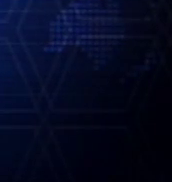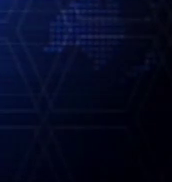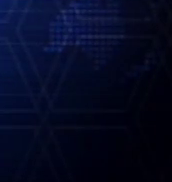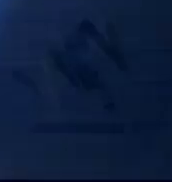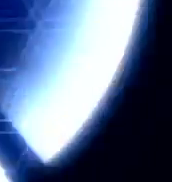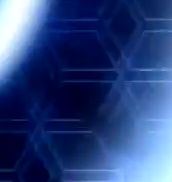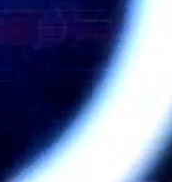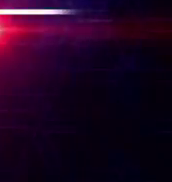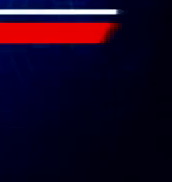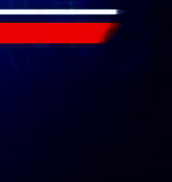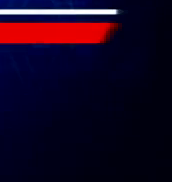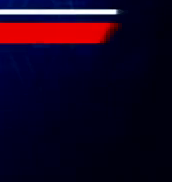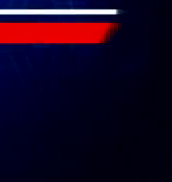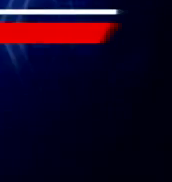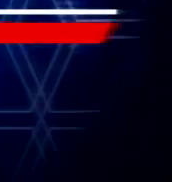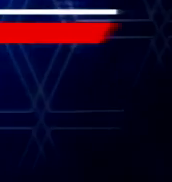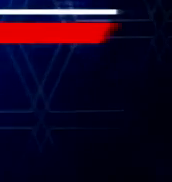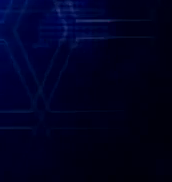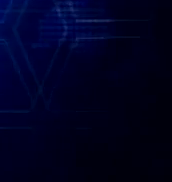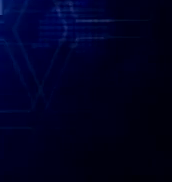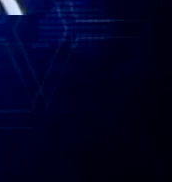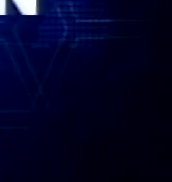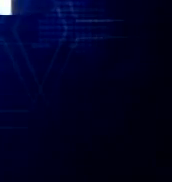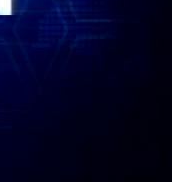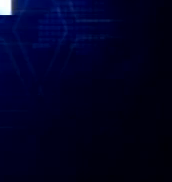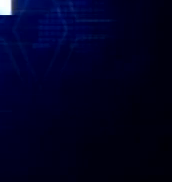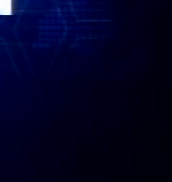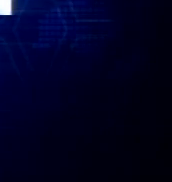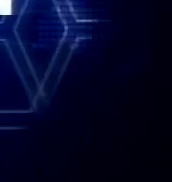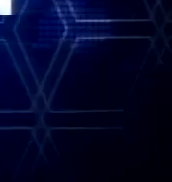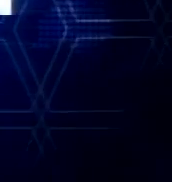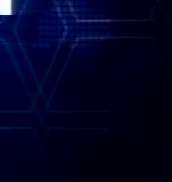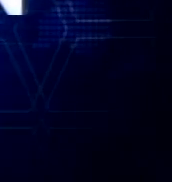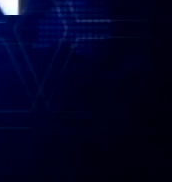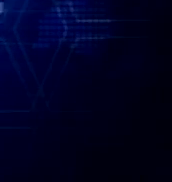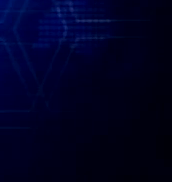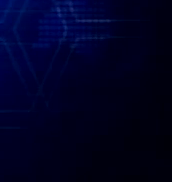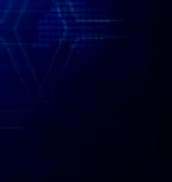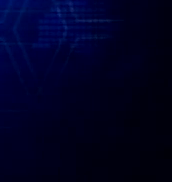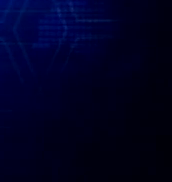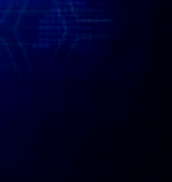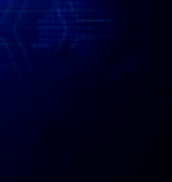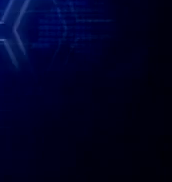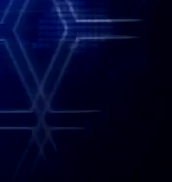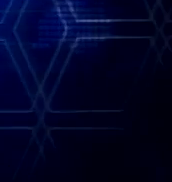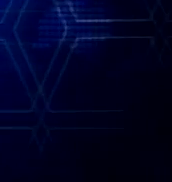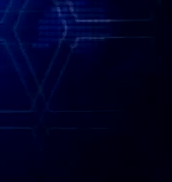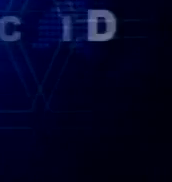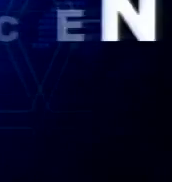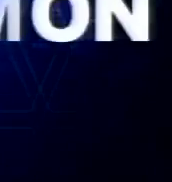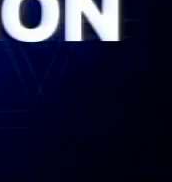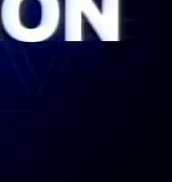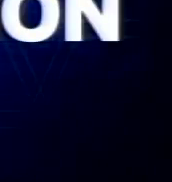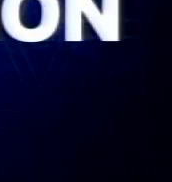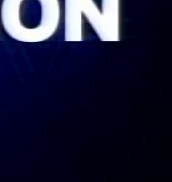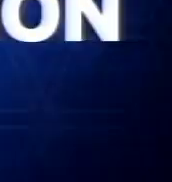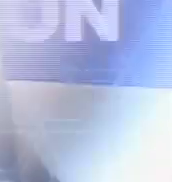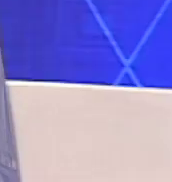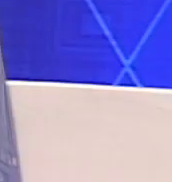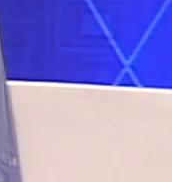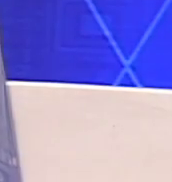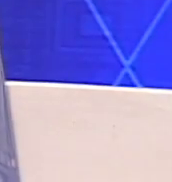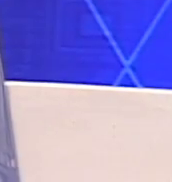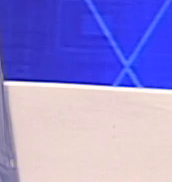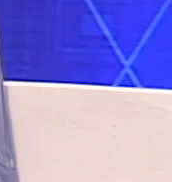Venezuela entrevista venevisión líder en opinión por tu canal independiente venevisión